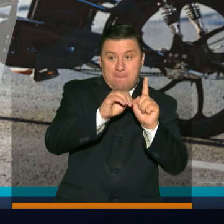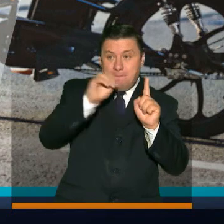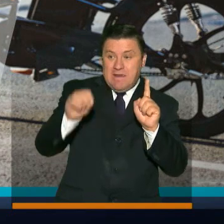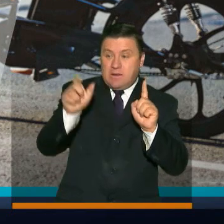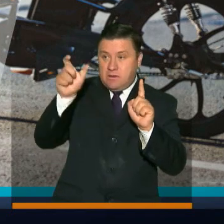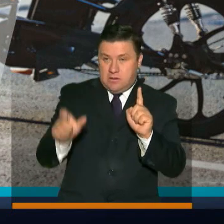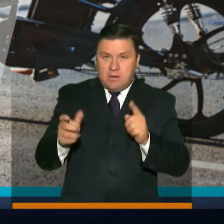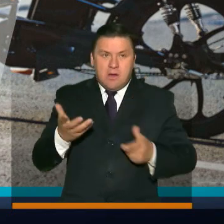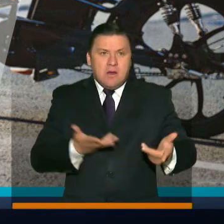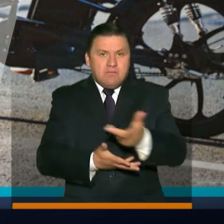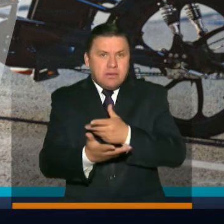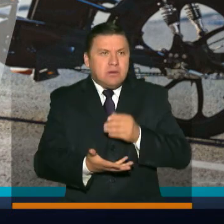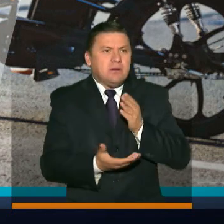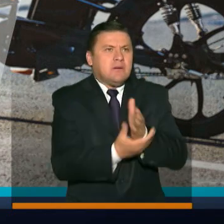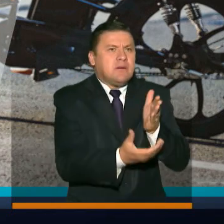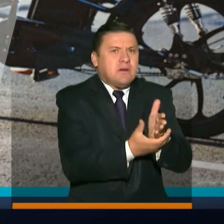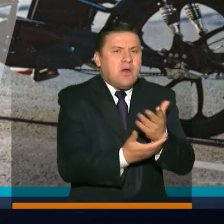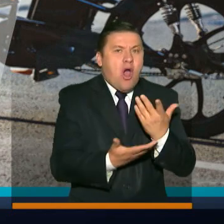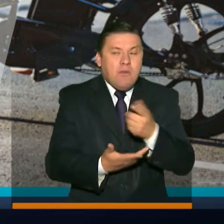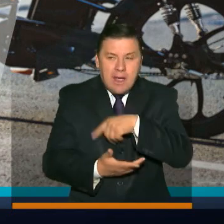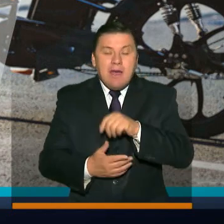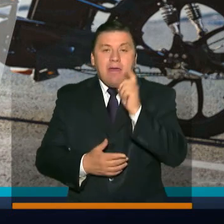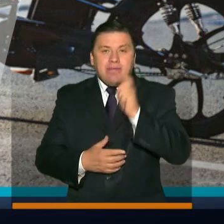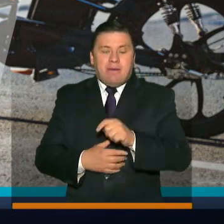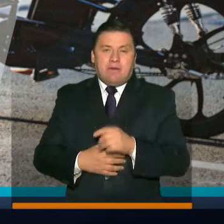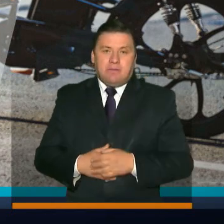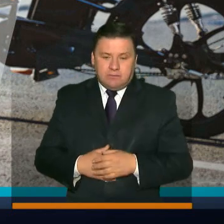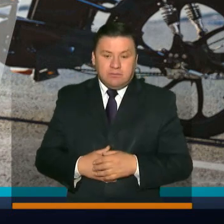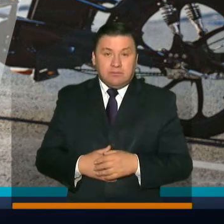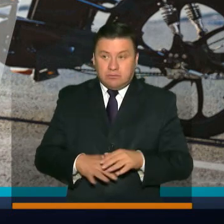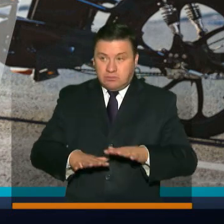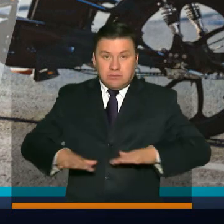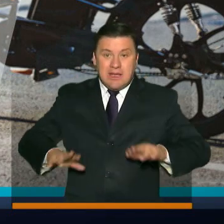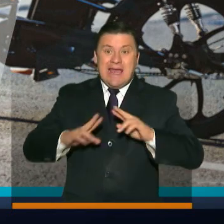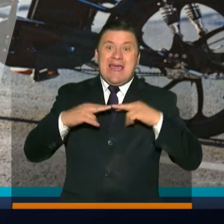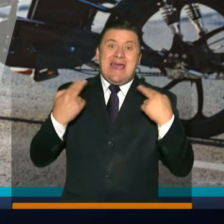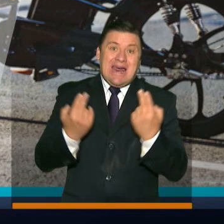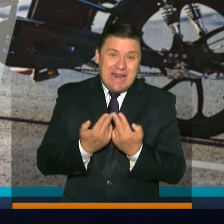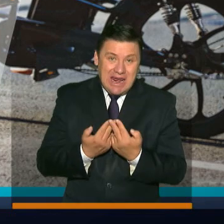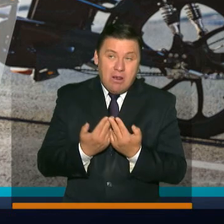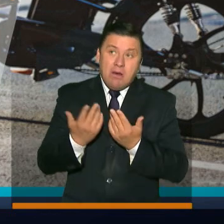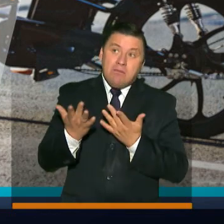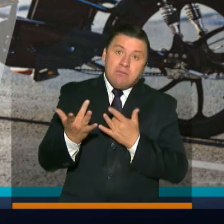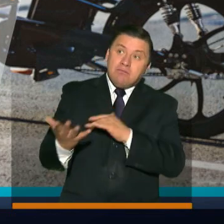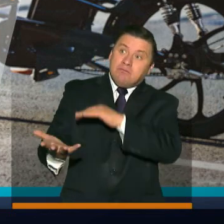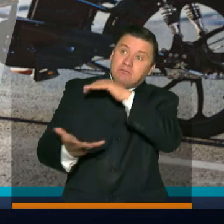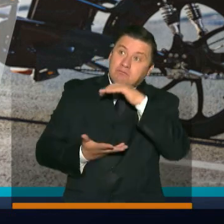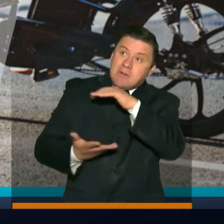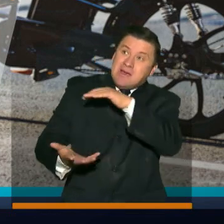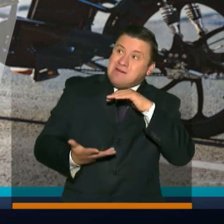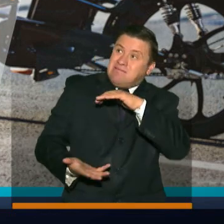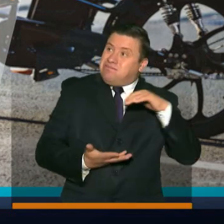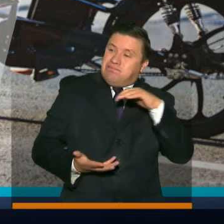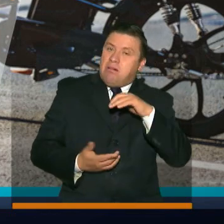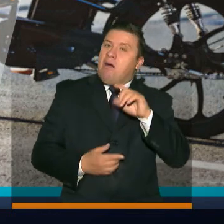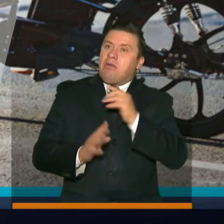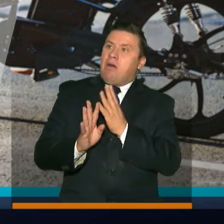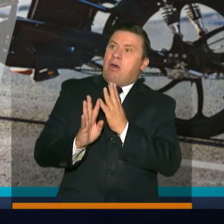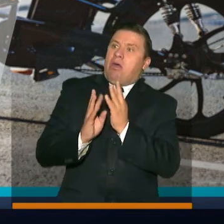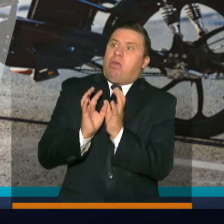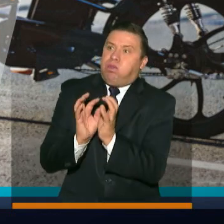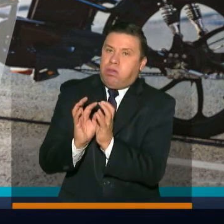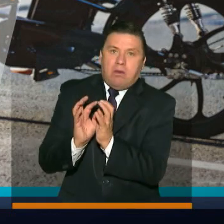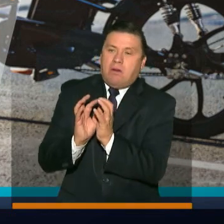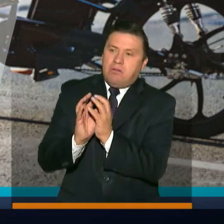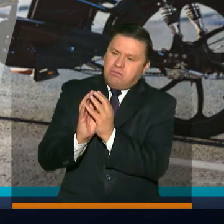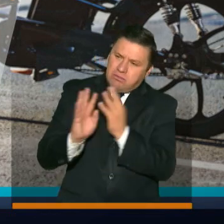o socios repartidores durante los desplazamientos. En los centros de reunión o cuando están a la espera de recibir algún pedido, no se deben reunir en